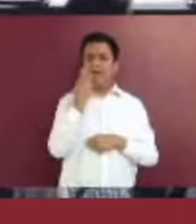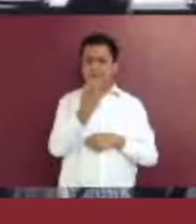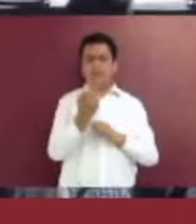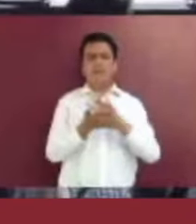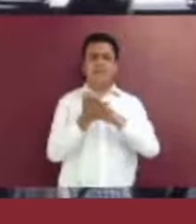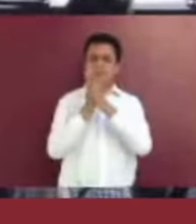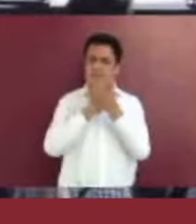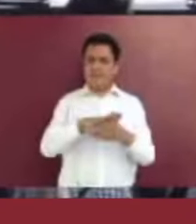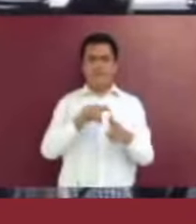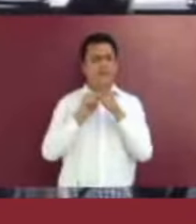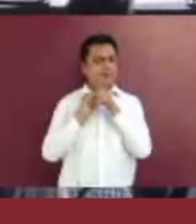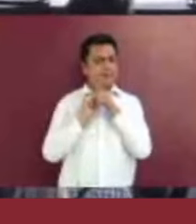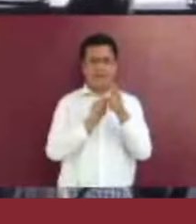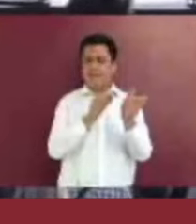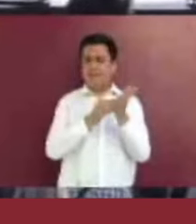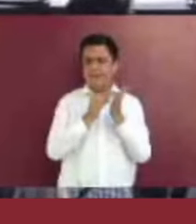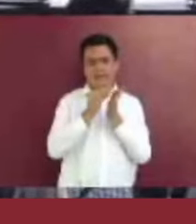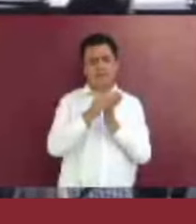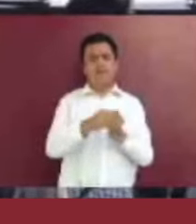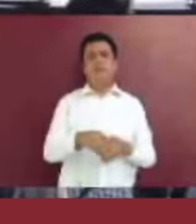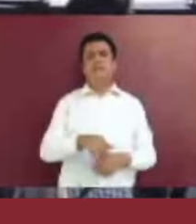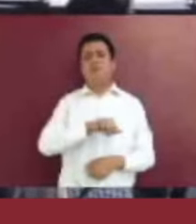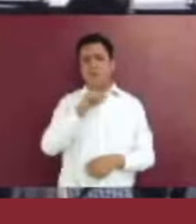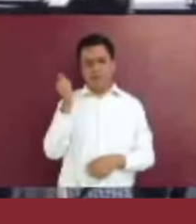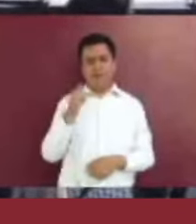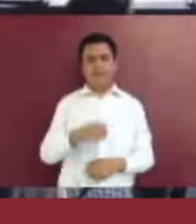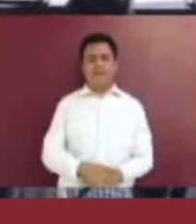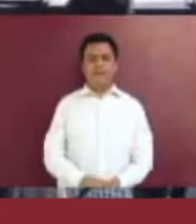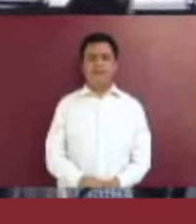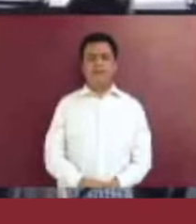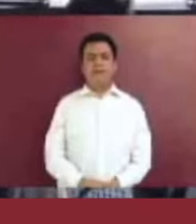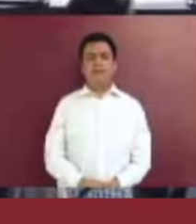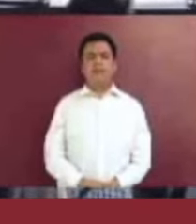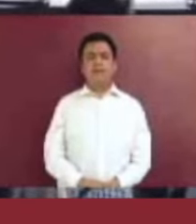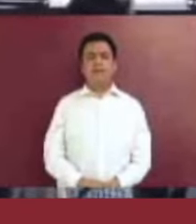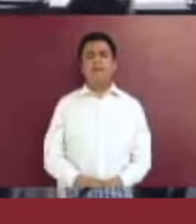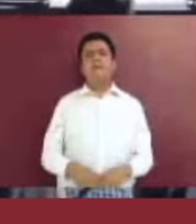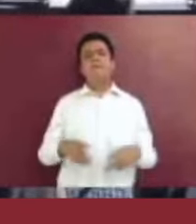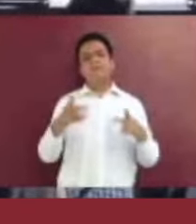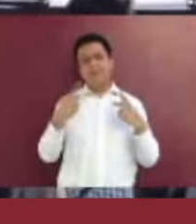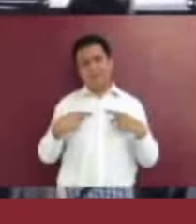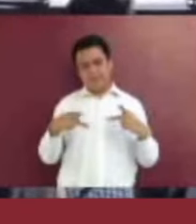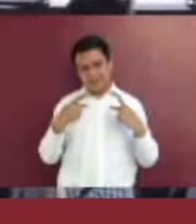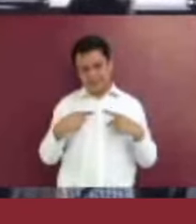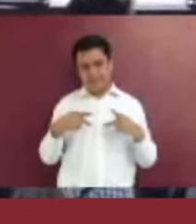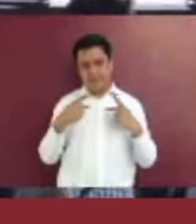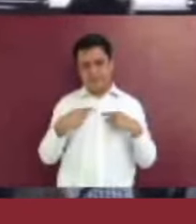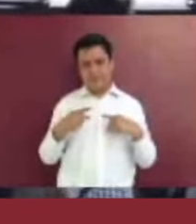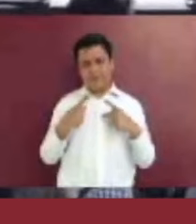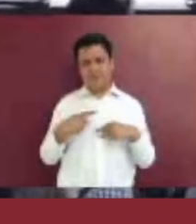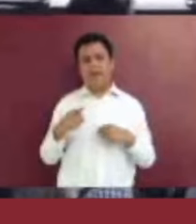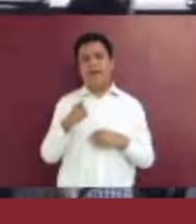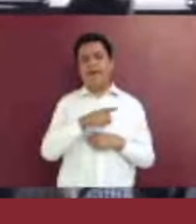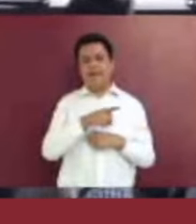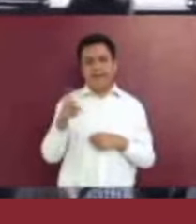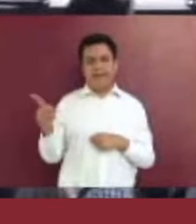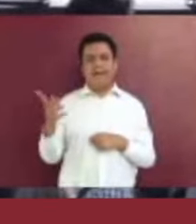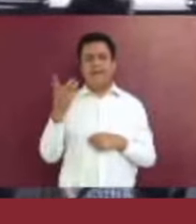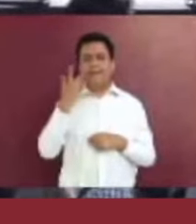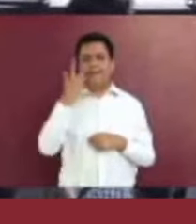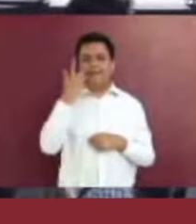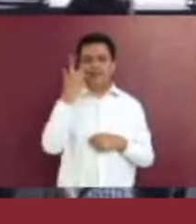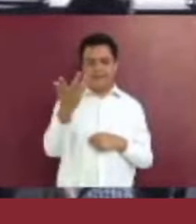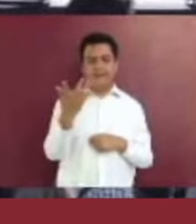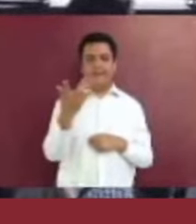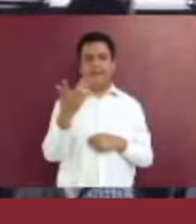de todos los mexicanos y mexicanas a través de la educación y la atención a los problemas ambientales se está trabajando para